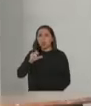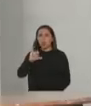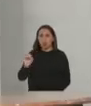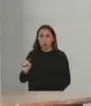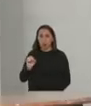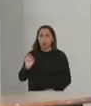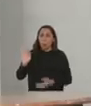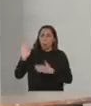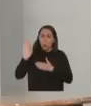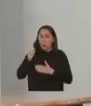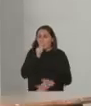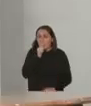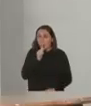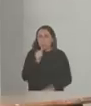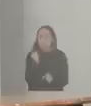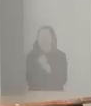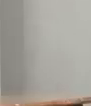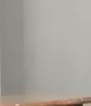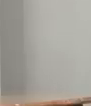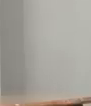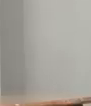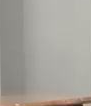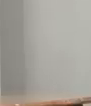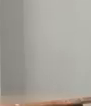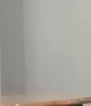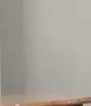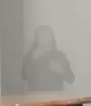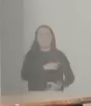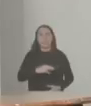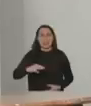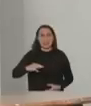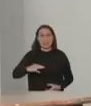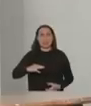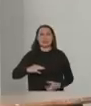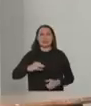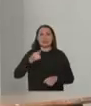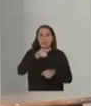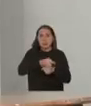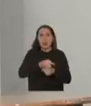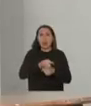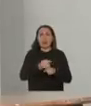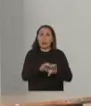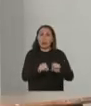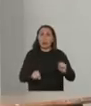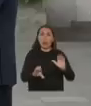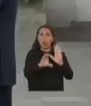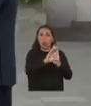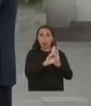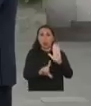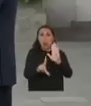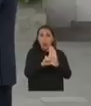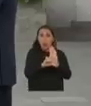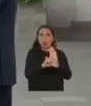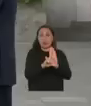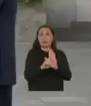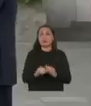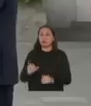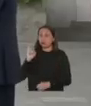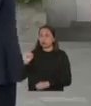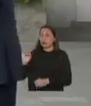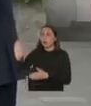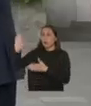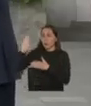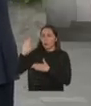estaba finito, como se dice. Lo que sí hago el punto es que había la tesis en